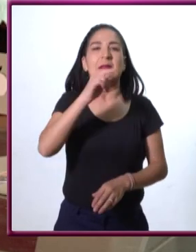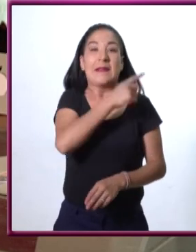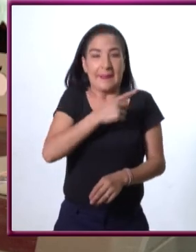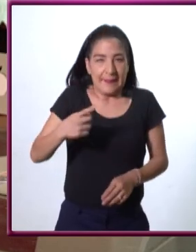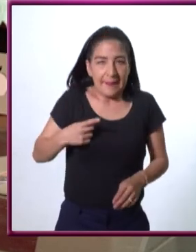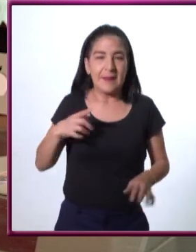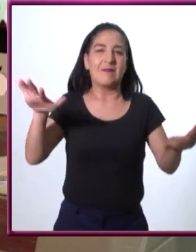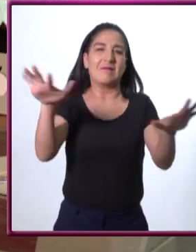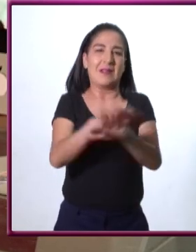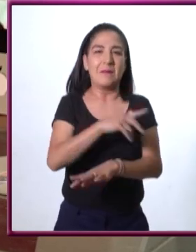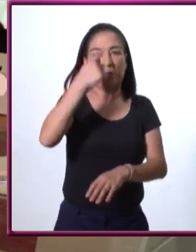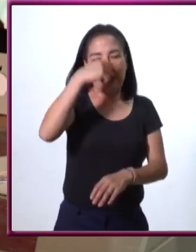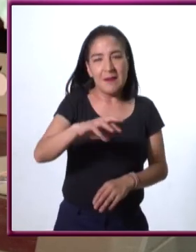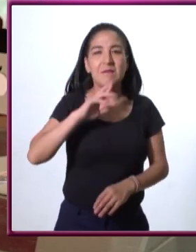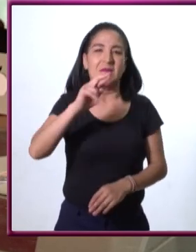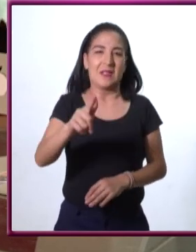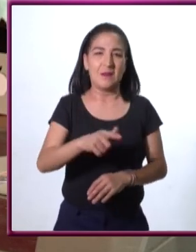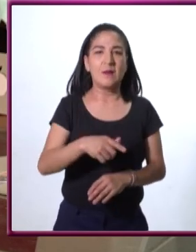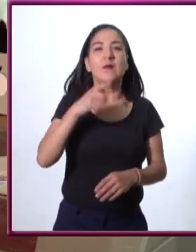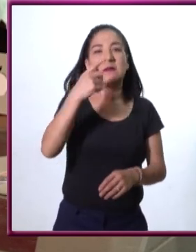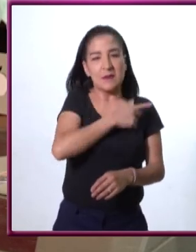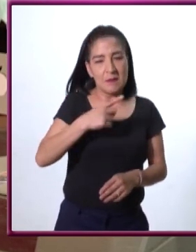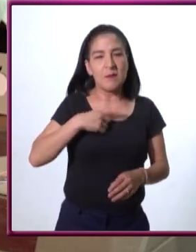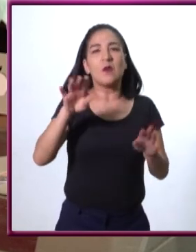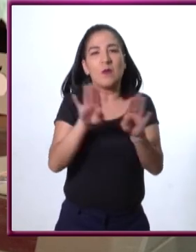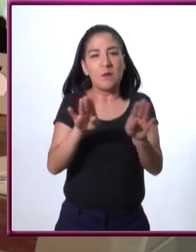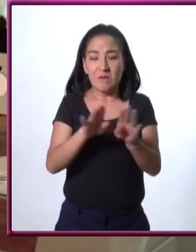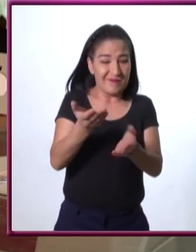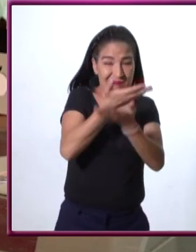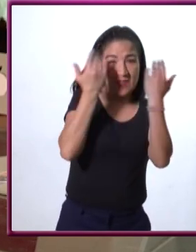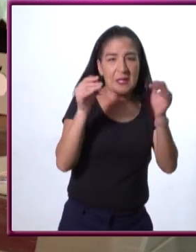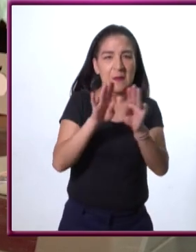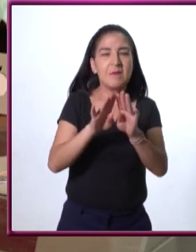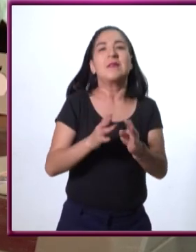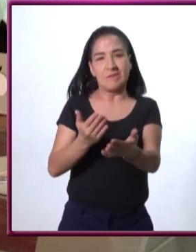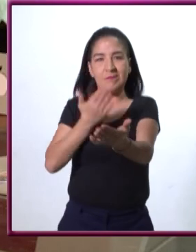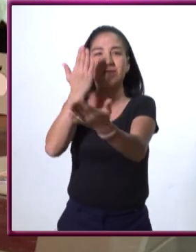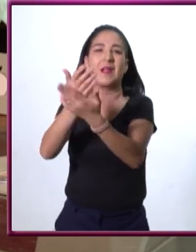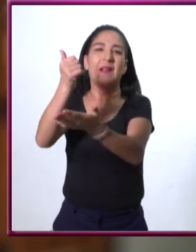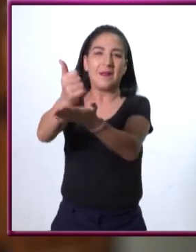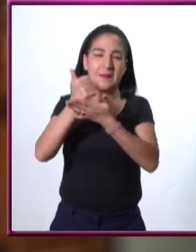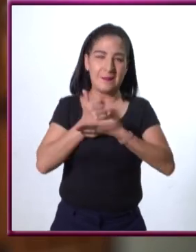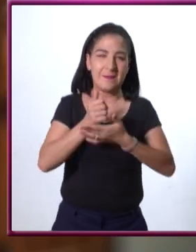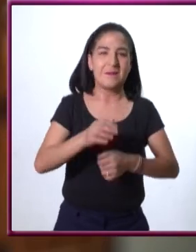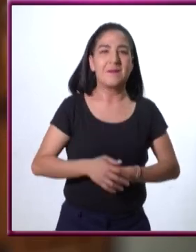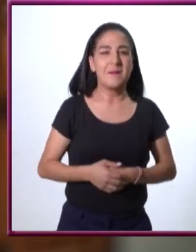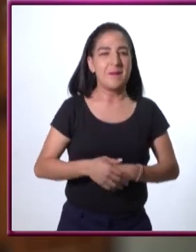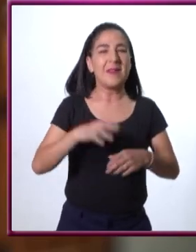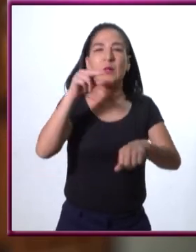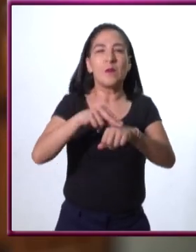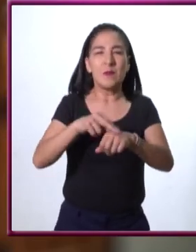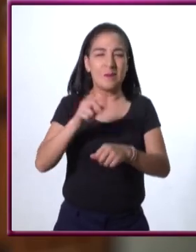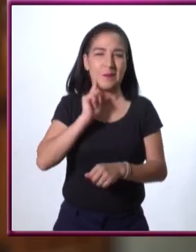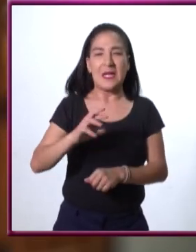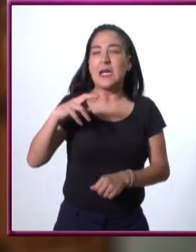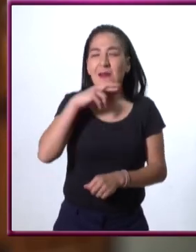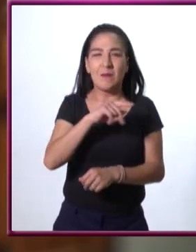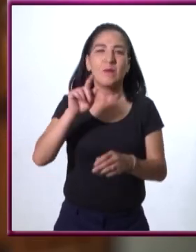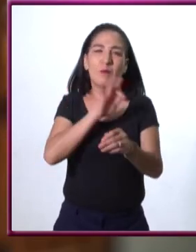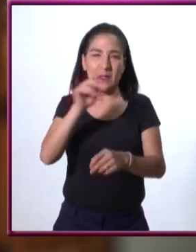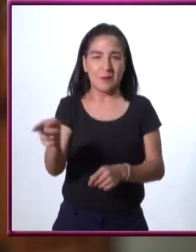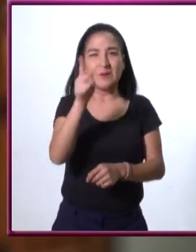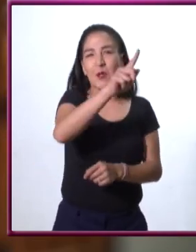¿cómo estás? Doctora, ¿la culpa abruma más que el castigo? Sí, de hecho, el castigo está basado